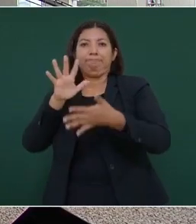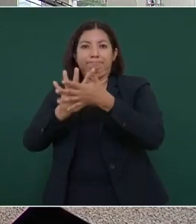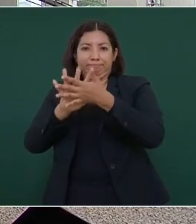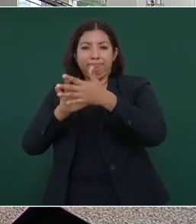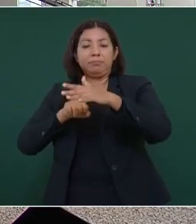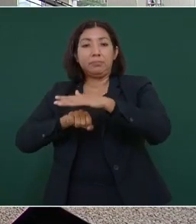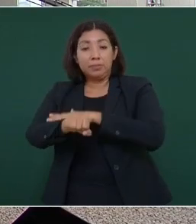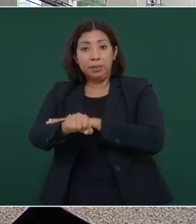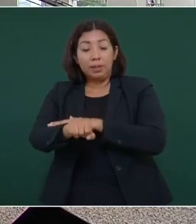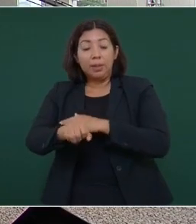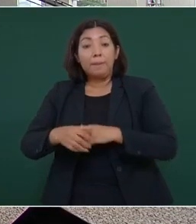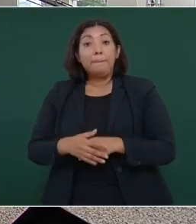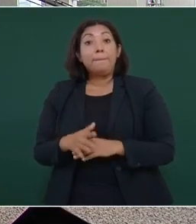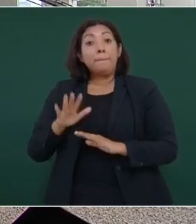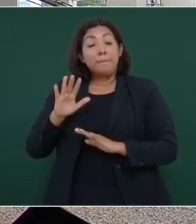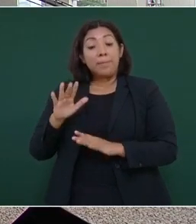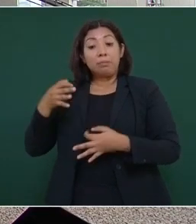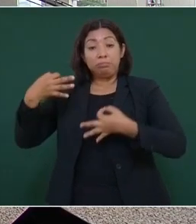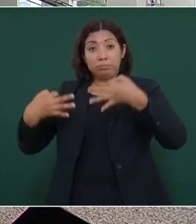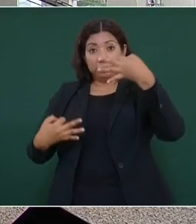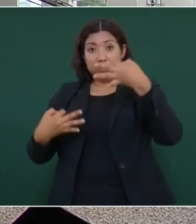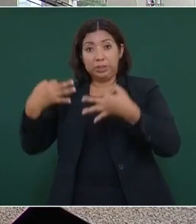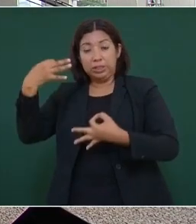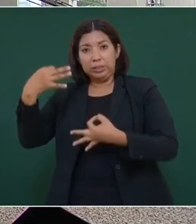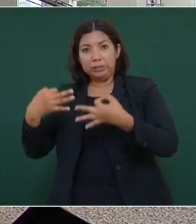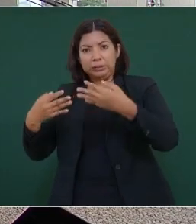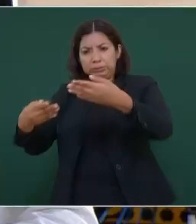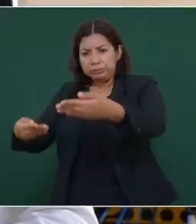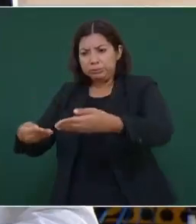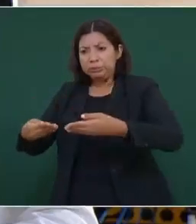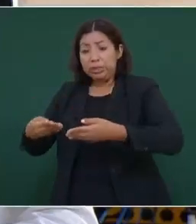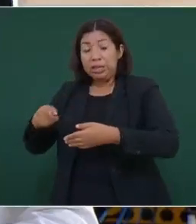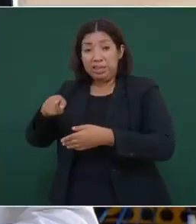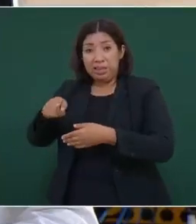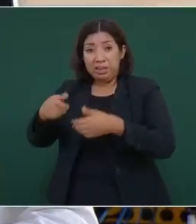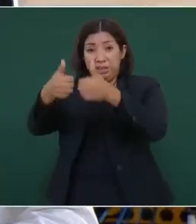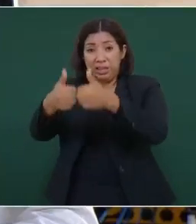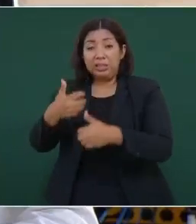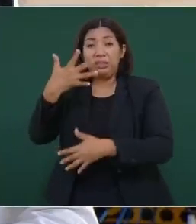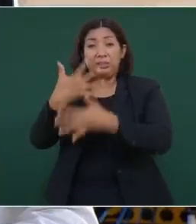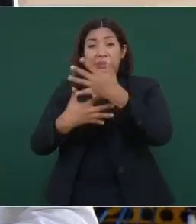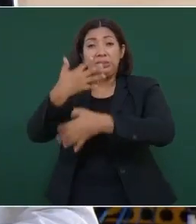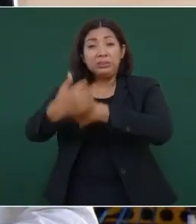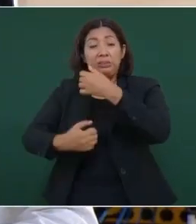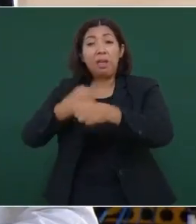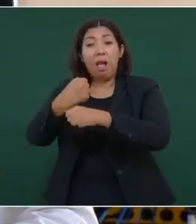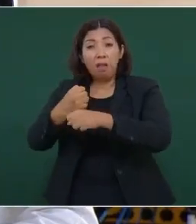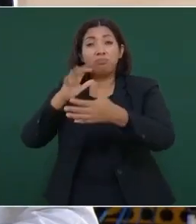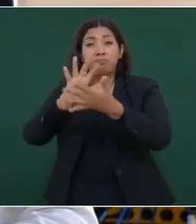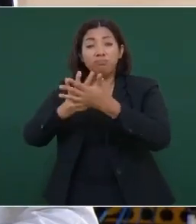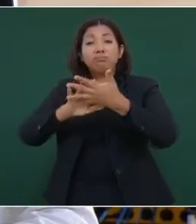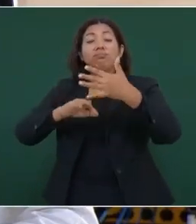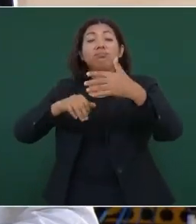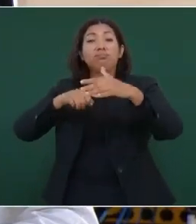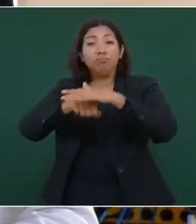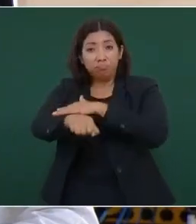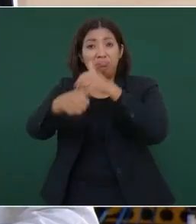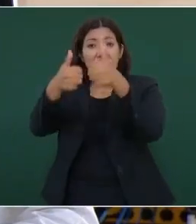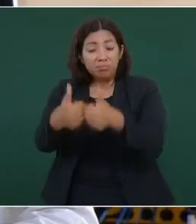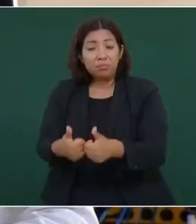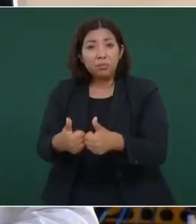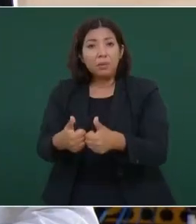en las constantes que ha habido en el Poder Judicial, presidente, pues estos 15 años no se ha cerrado la etapa